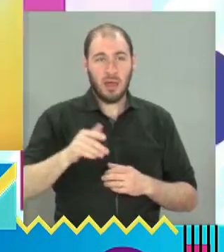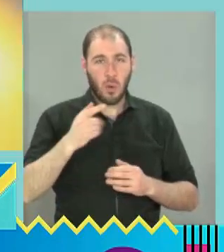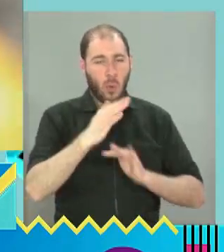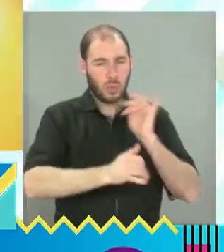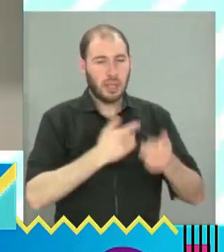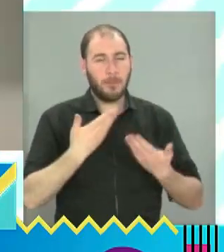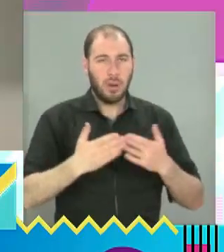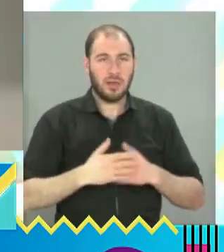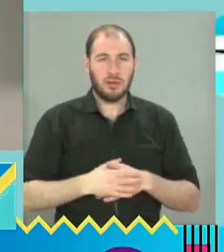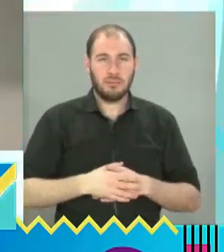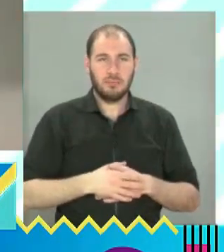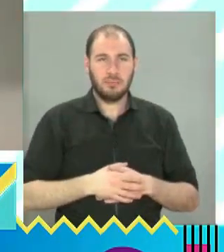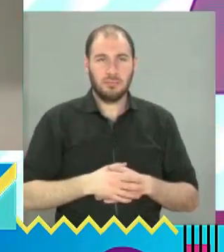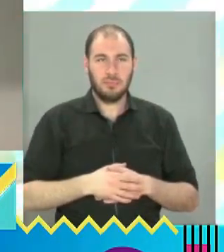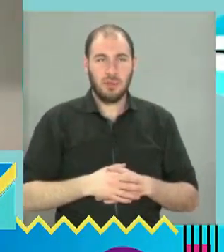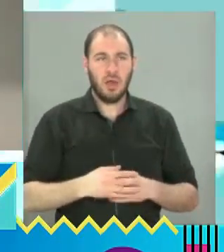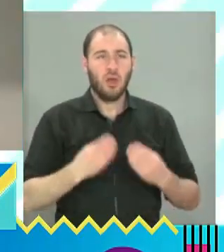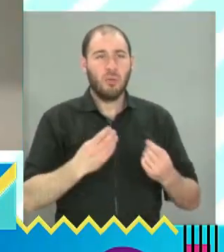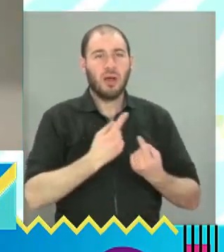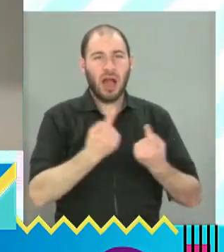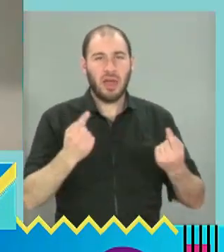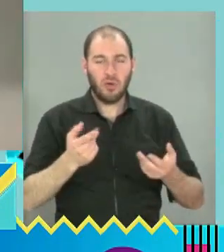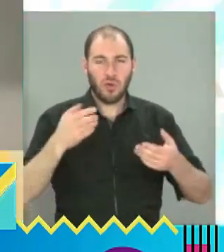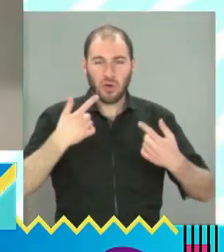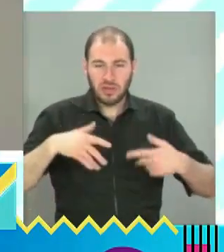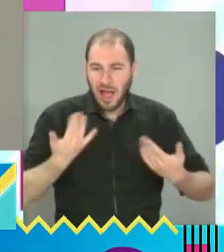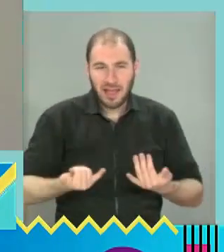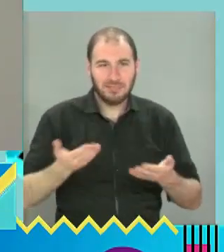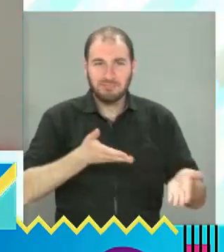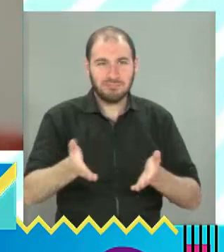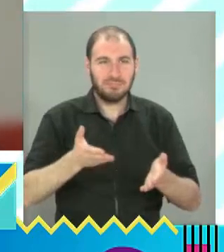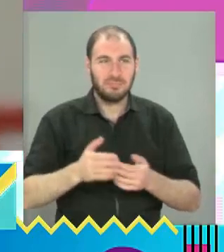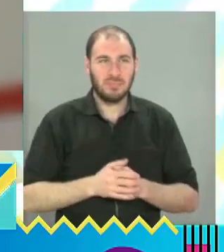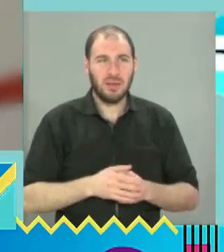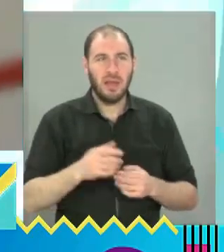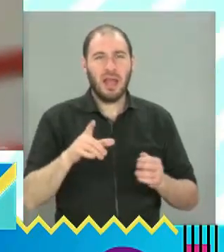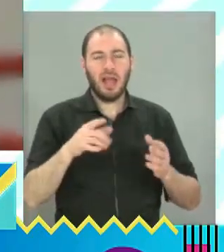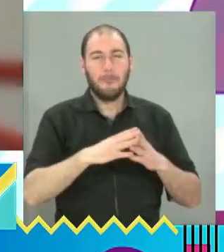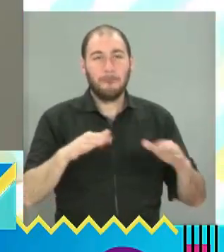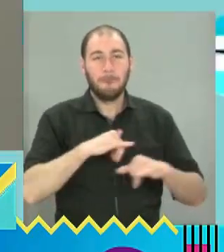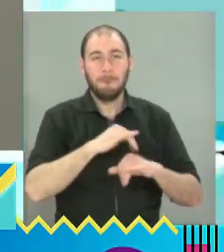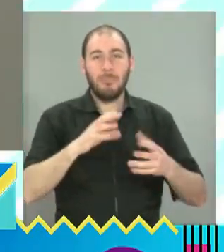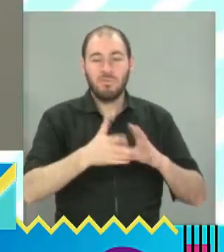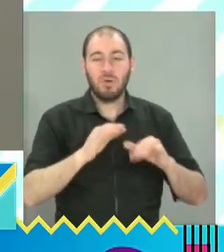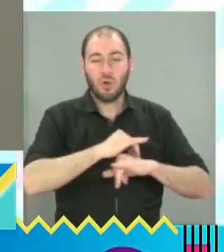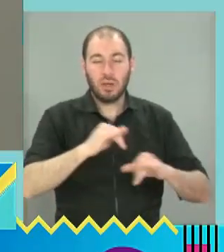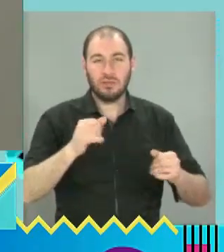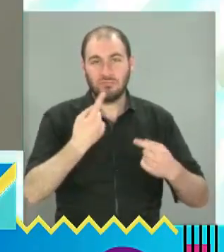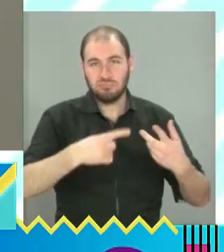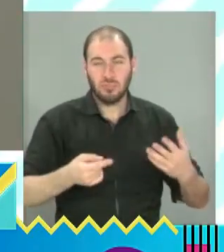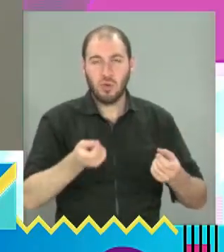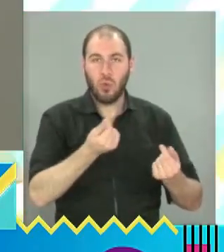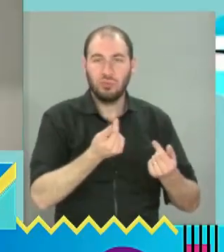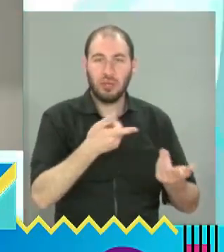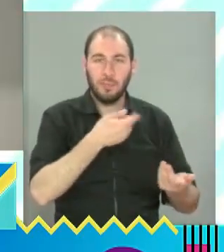expresar. Entonces también digo, de cómo cada uno canaliza lo que hay, porque digo, el medio de comunicación en realidad como medio de comunicación es un instrumento, el cual vos lo puedes